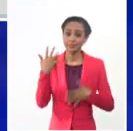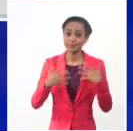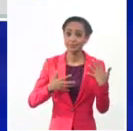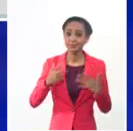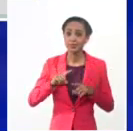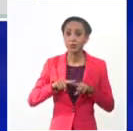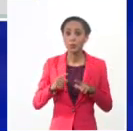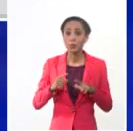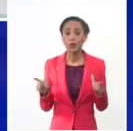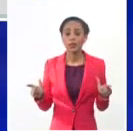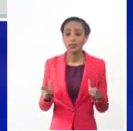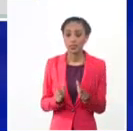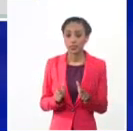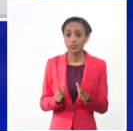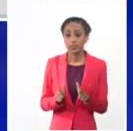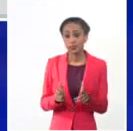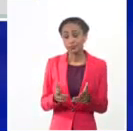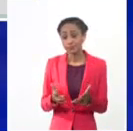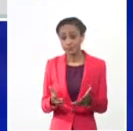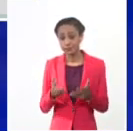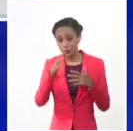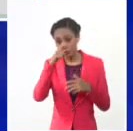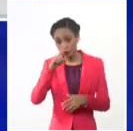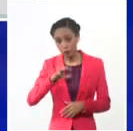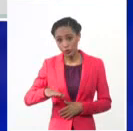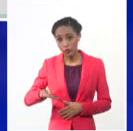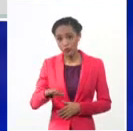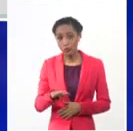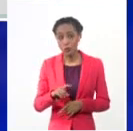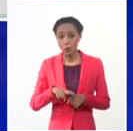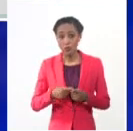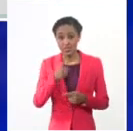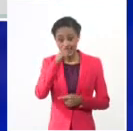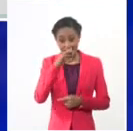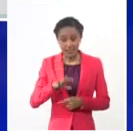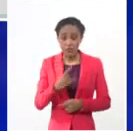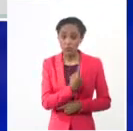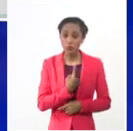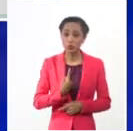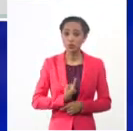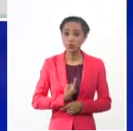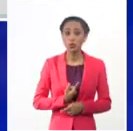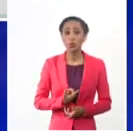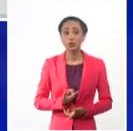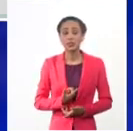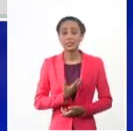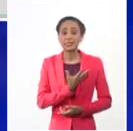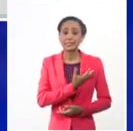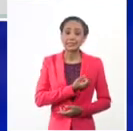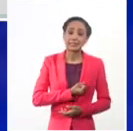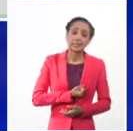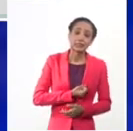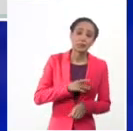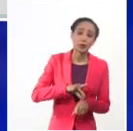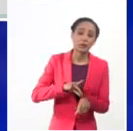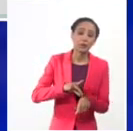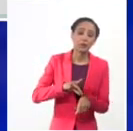porque si bien muchos de estos niños que lamentablemente padecieron la enfermedad